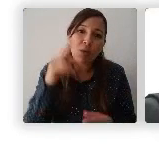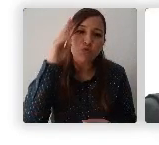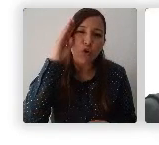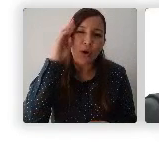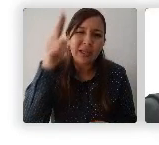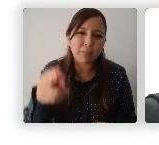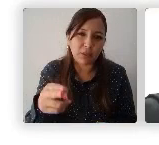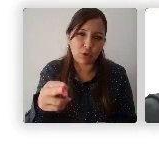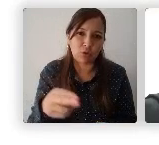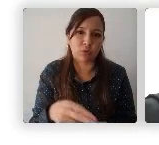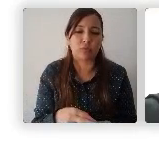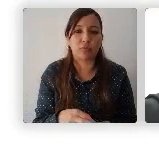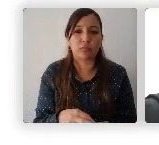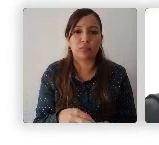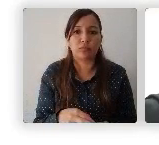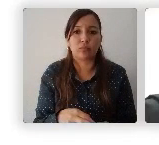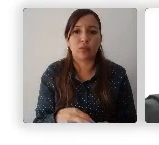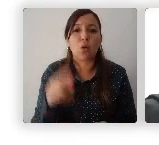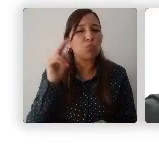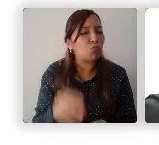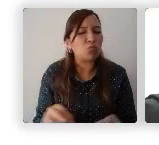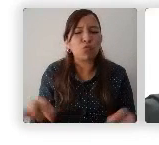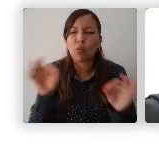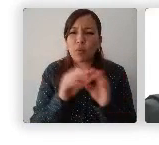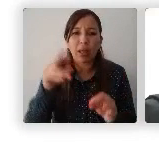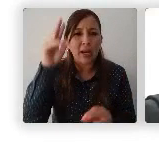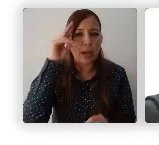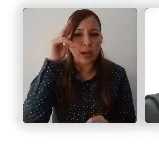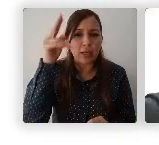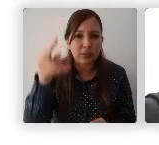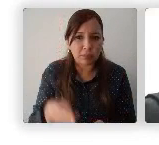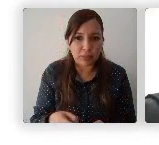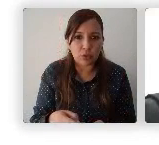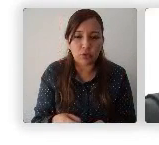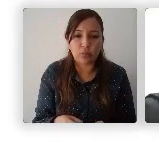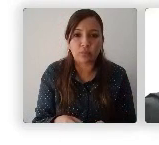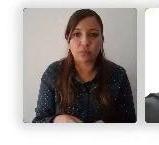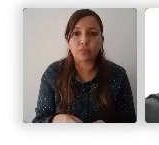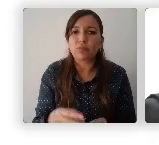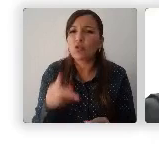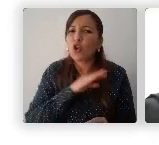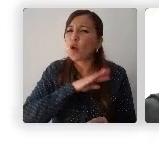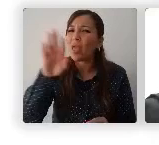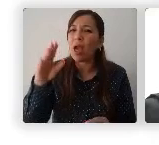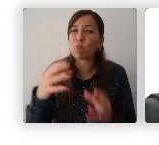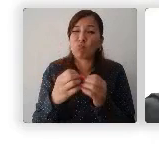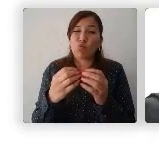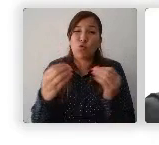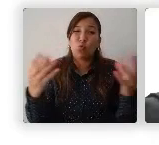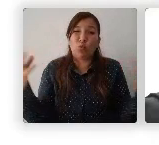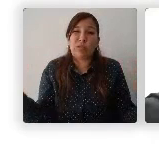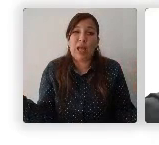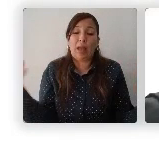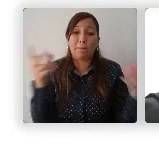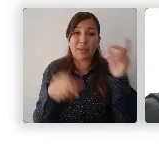de normas propias de las cuales tenemos que ser conscientes, de obviamente no llevar grupos masivos y sobre todo ahora en pandemia,